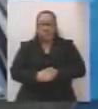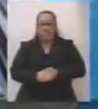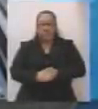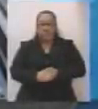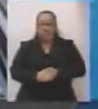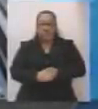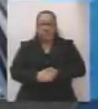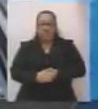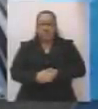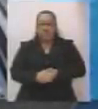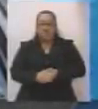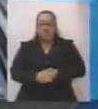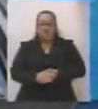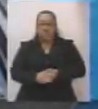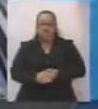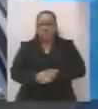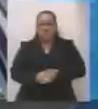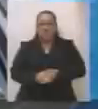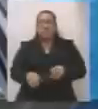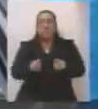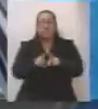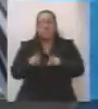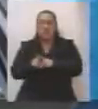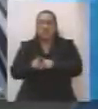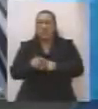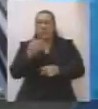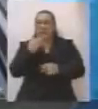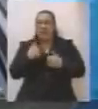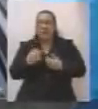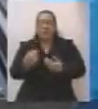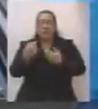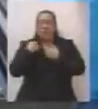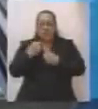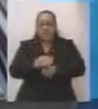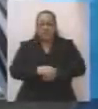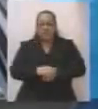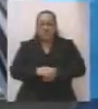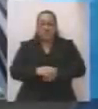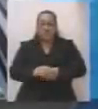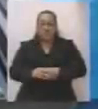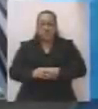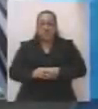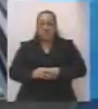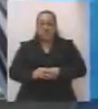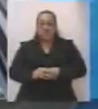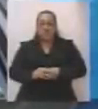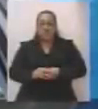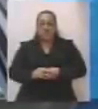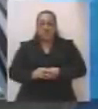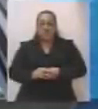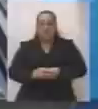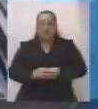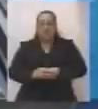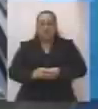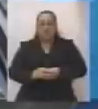decisiones en el sistema educativo nacional, también de quienes tienen la responsabilidad de dirigir y gerenciar los sectores productivos